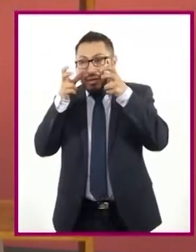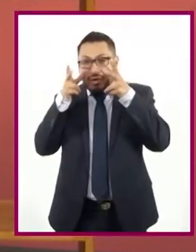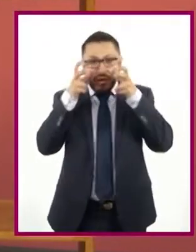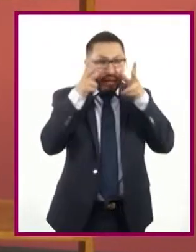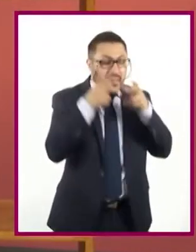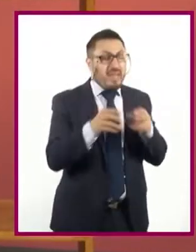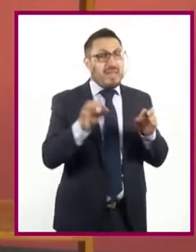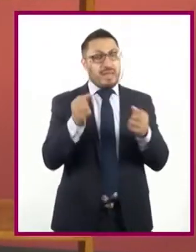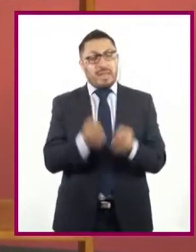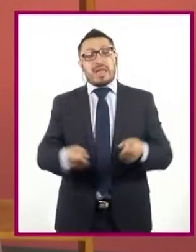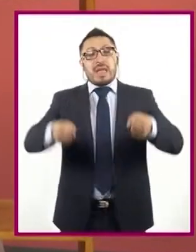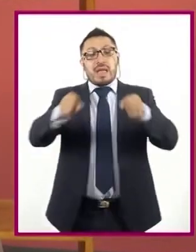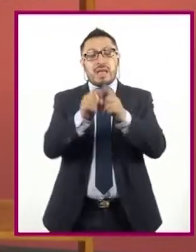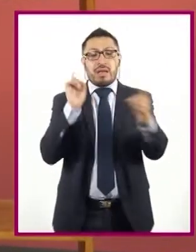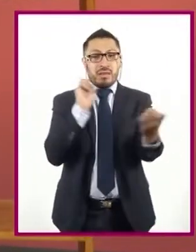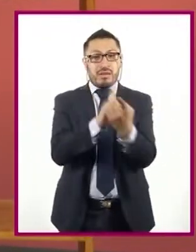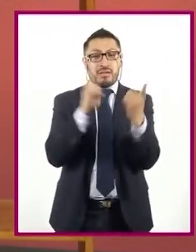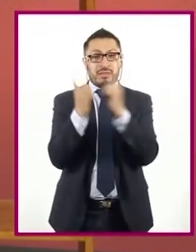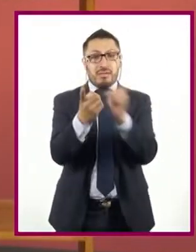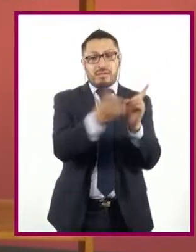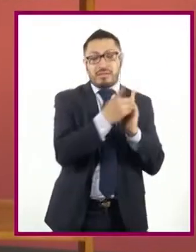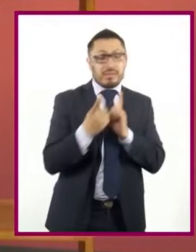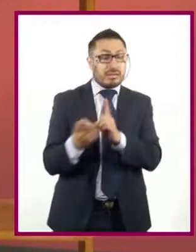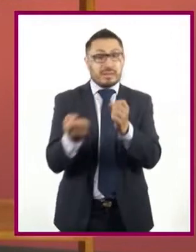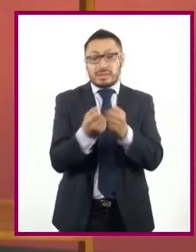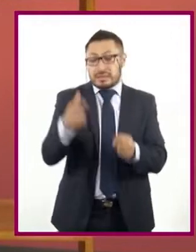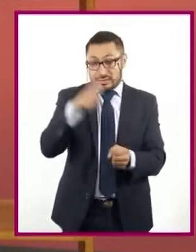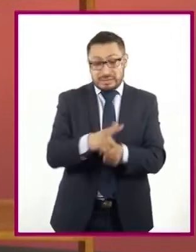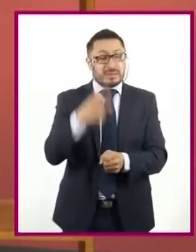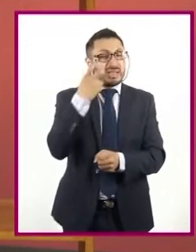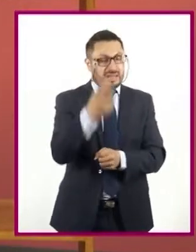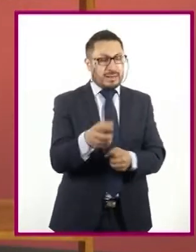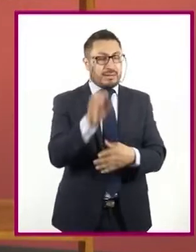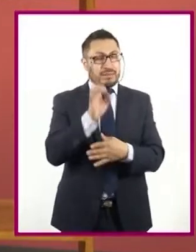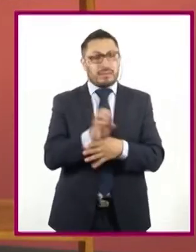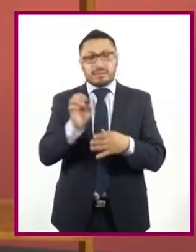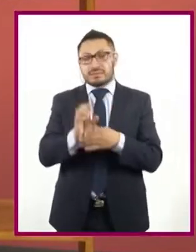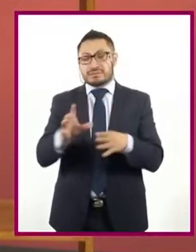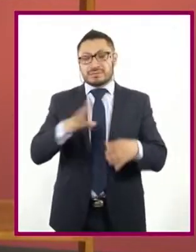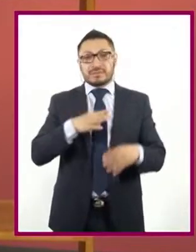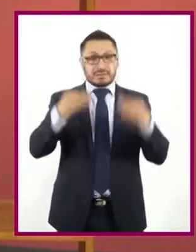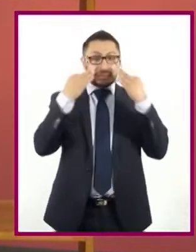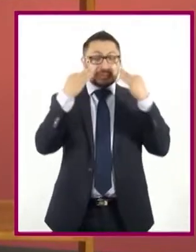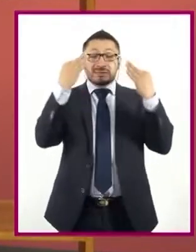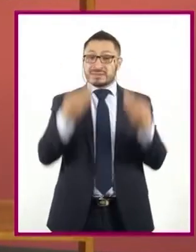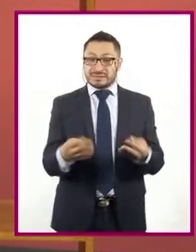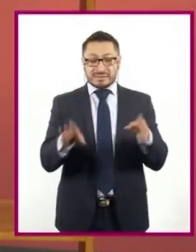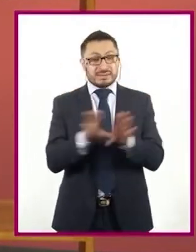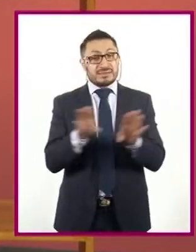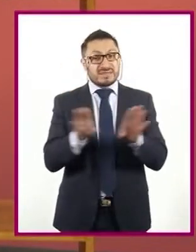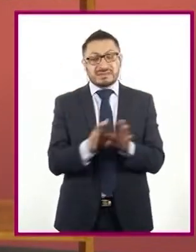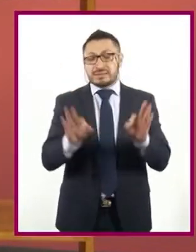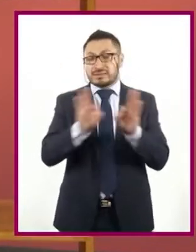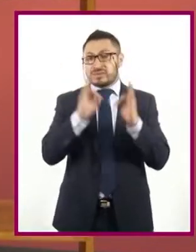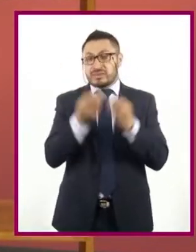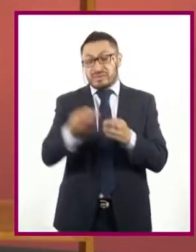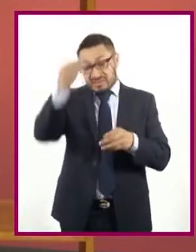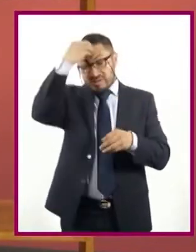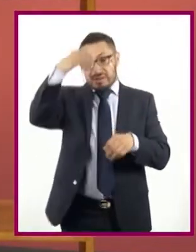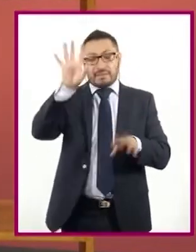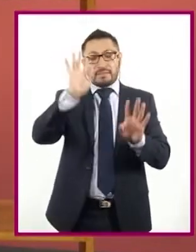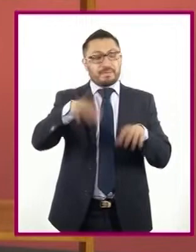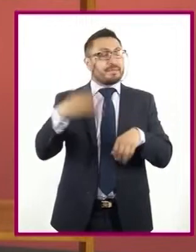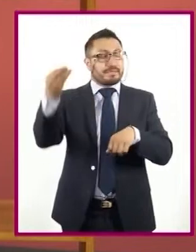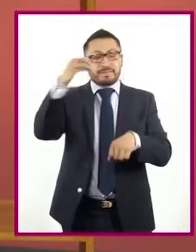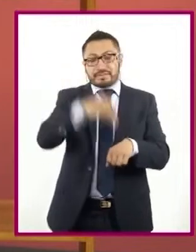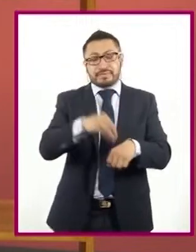la socialización. Por lo tanto, se manifiestan a través de las conductas de quienes componen un